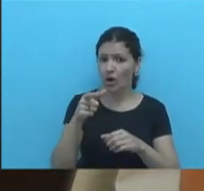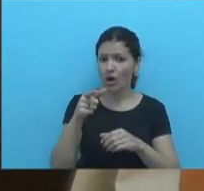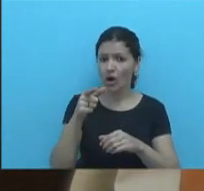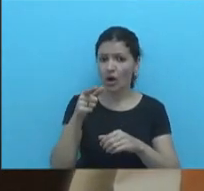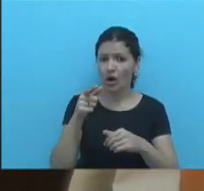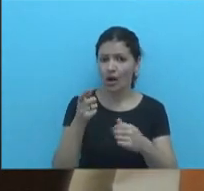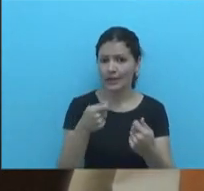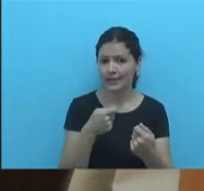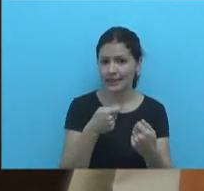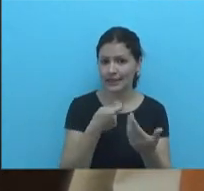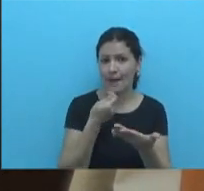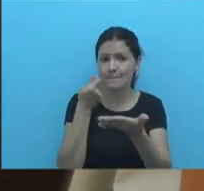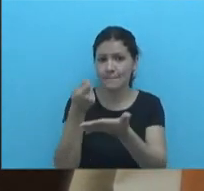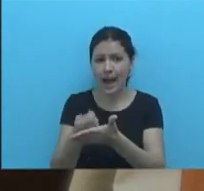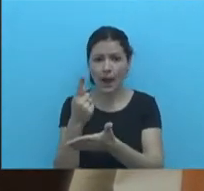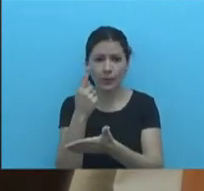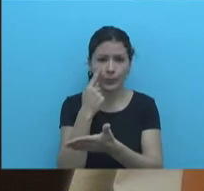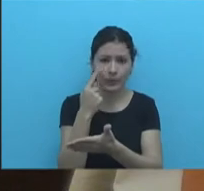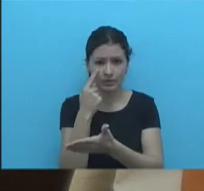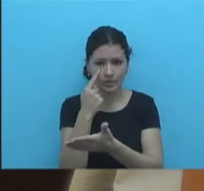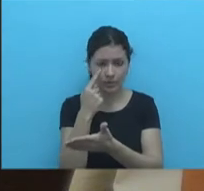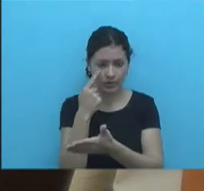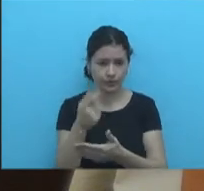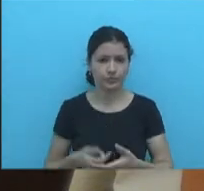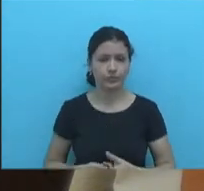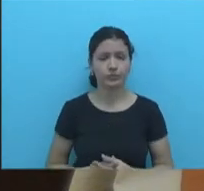al municipio que esté encargado.